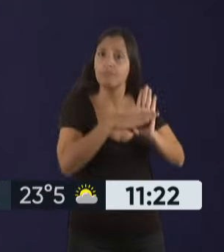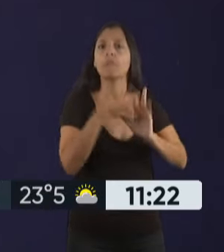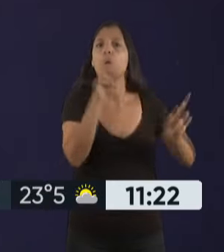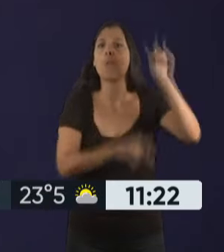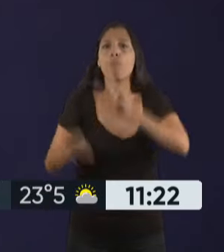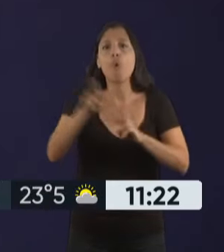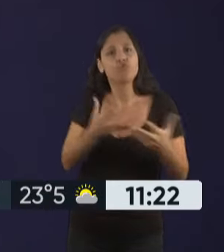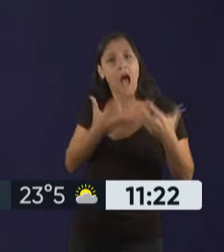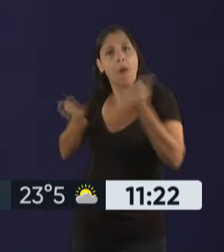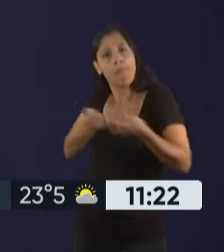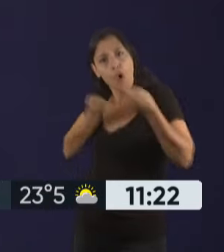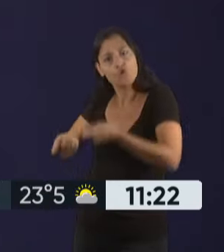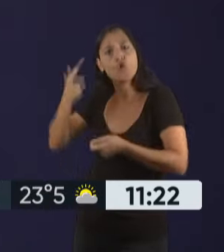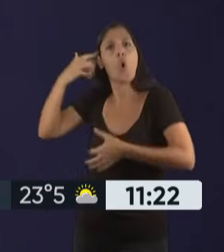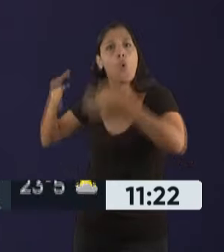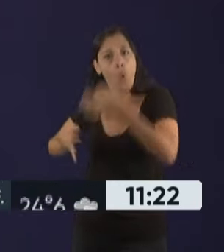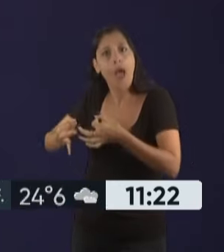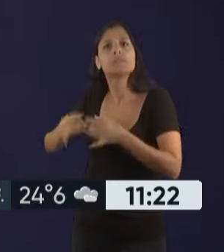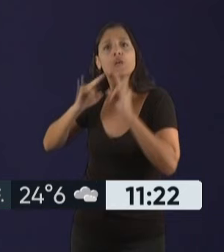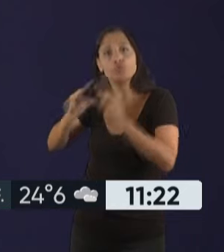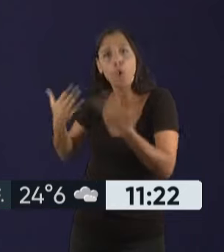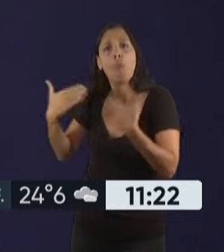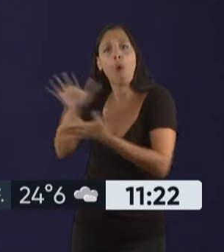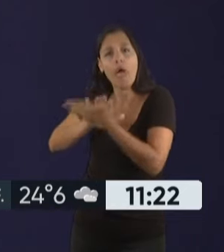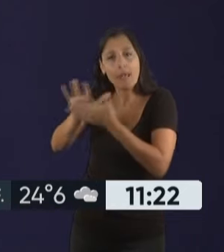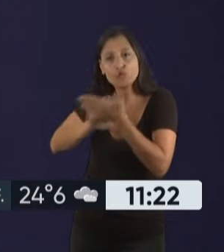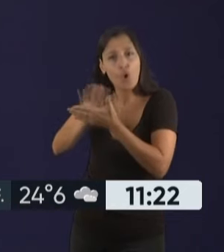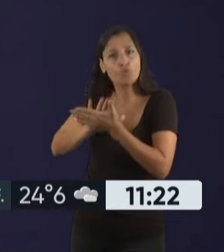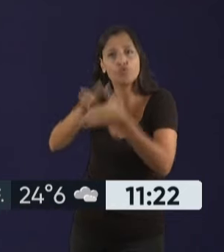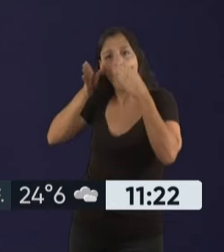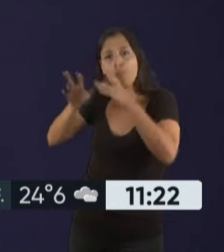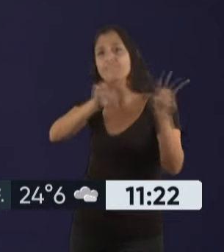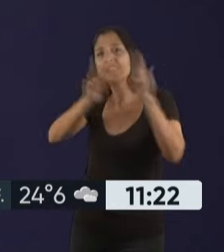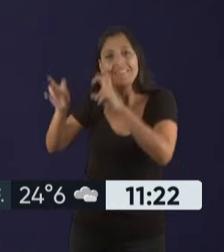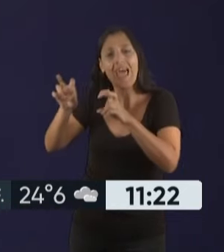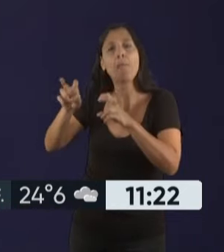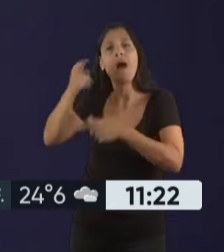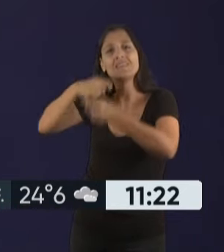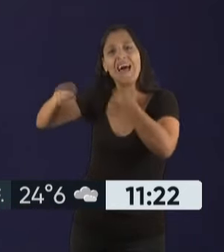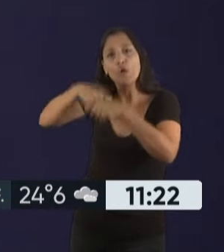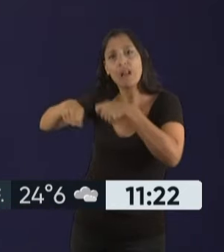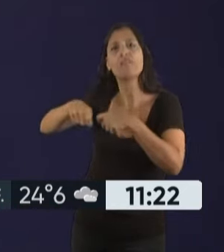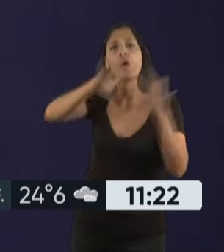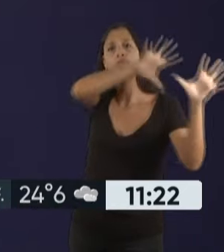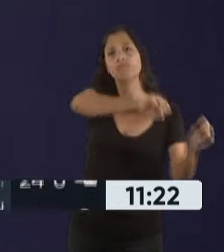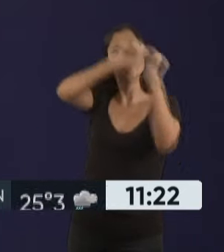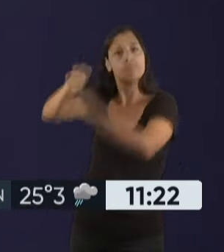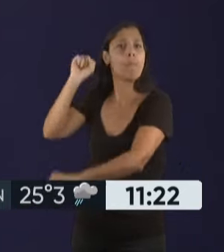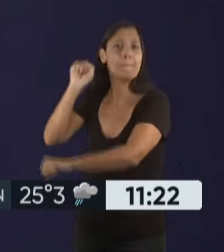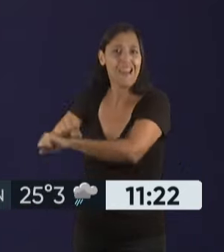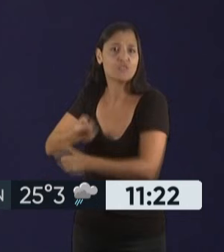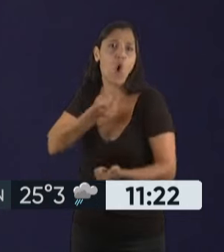jueces y Fiscales para Elevar rápidamente las causas de narcotráfico a juicio y meter presos a los criminales por